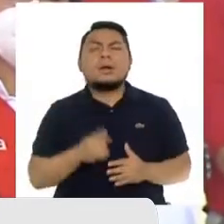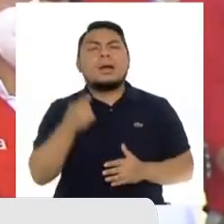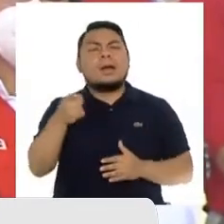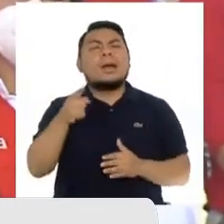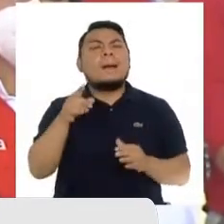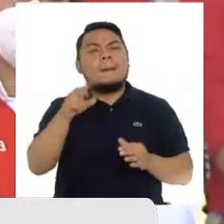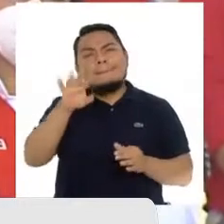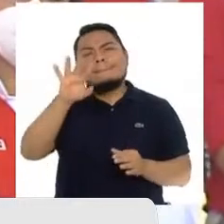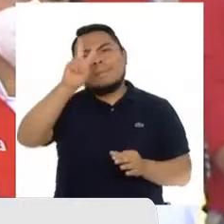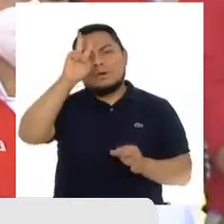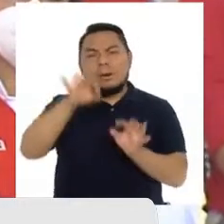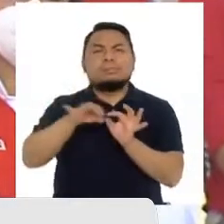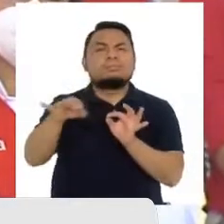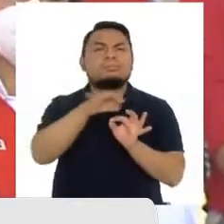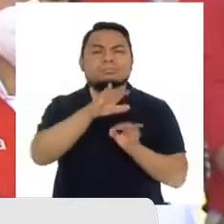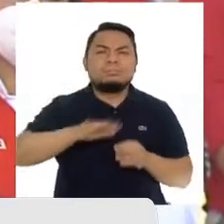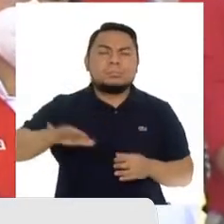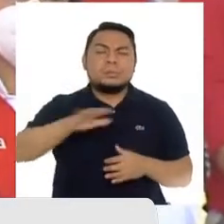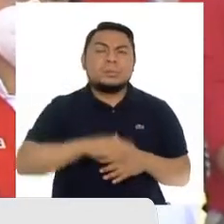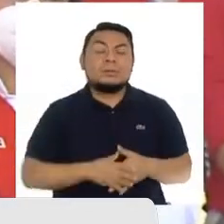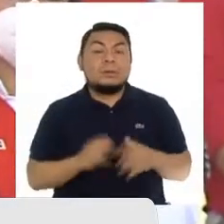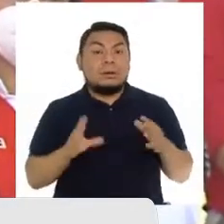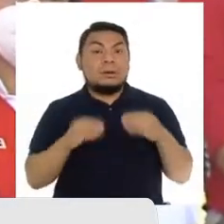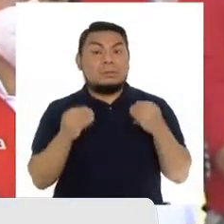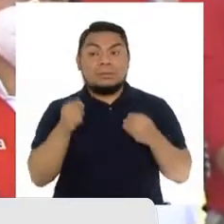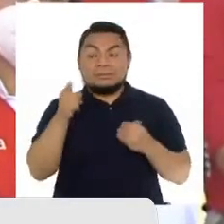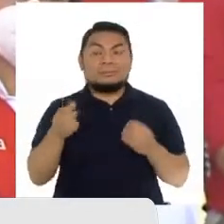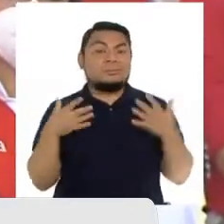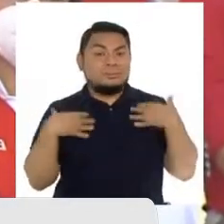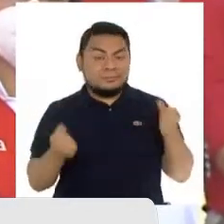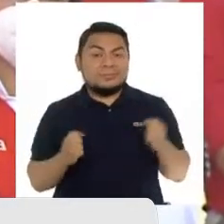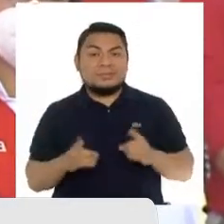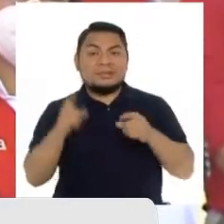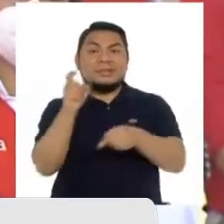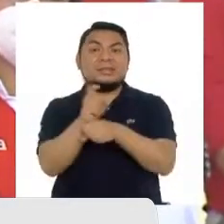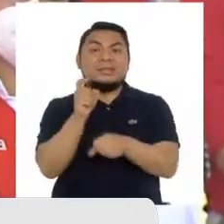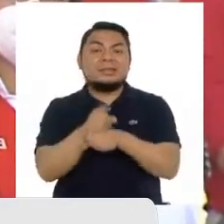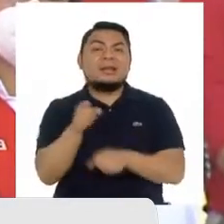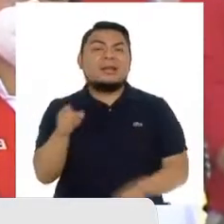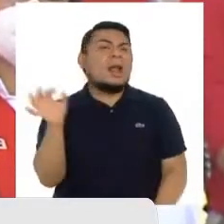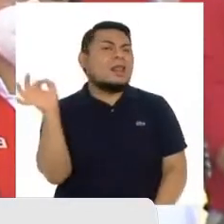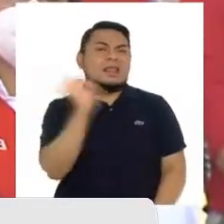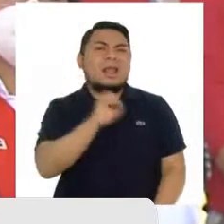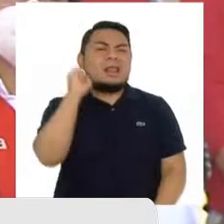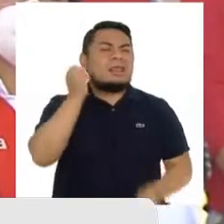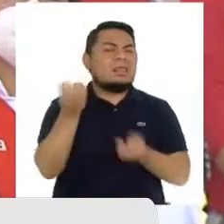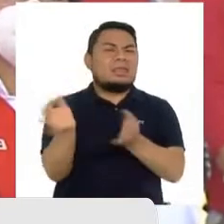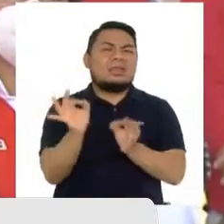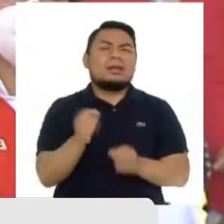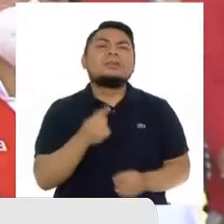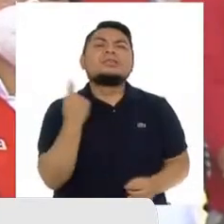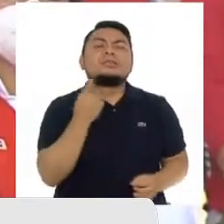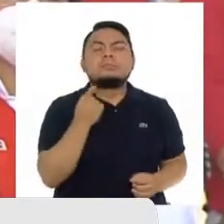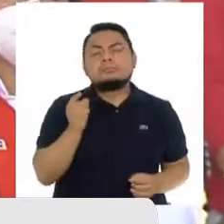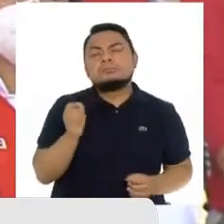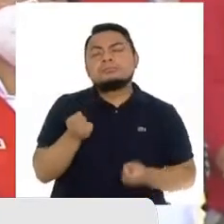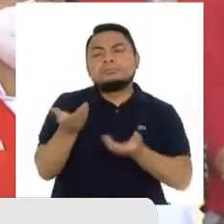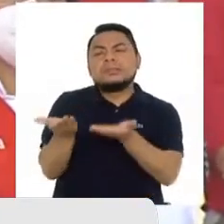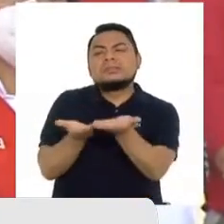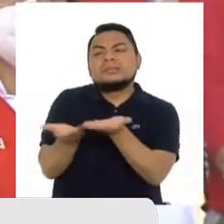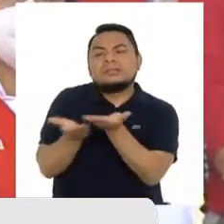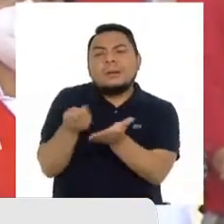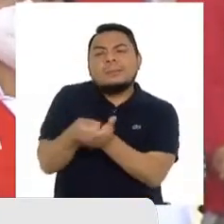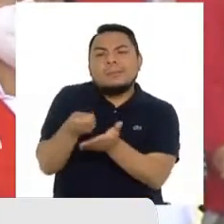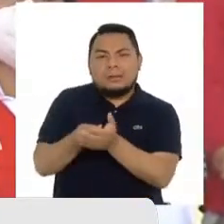profundo porque la salud y la educación nunca fueron un derecho sino un servicio porque